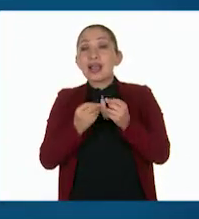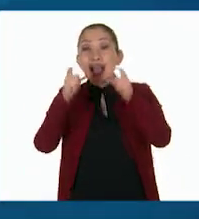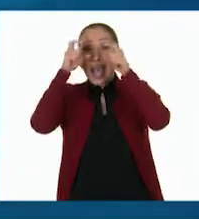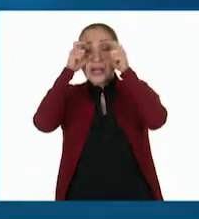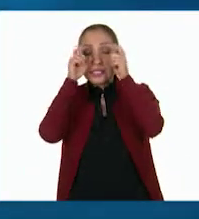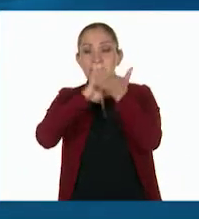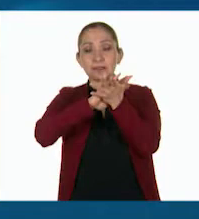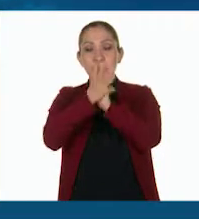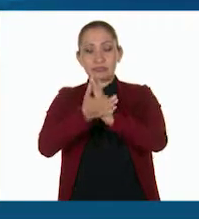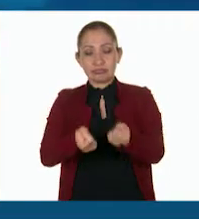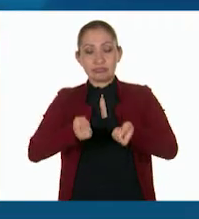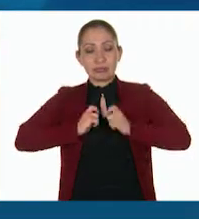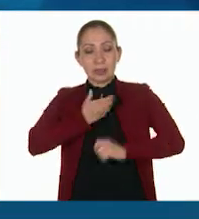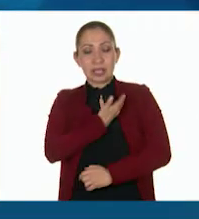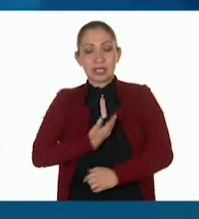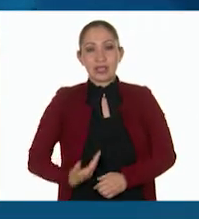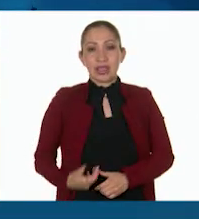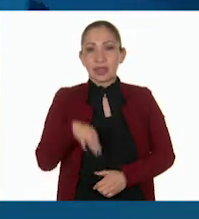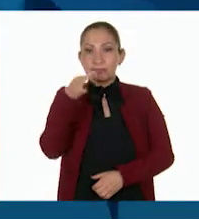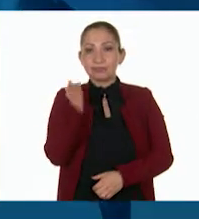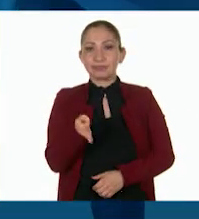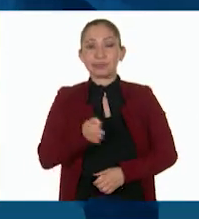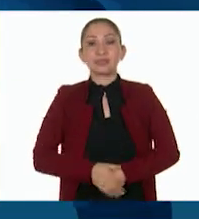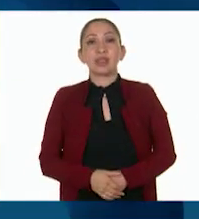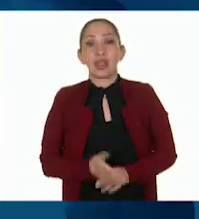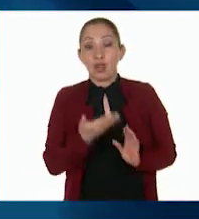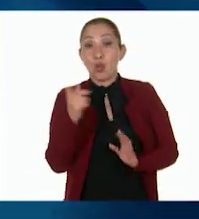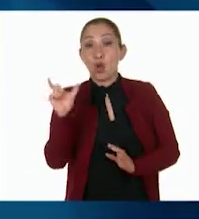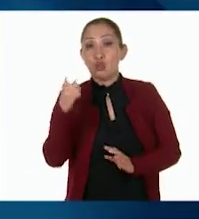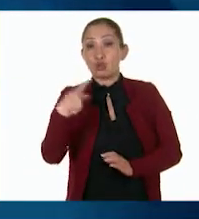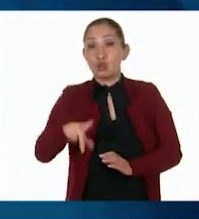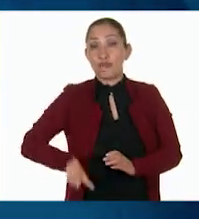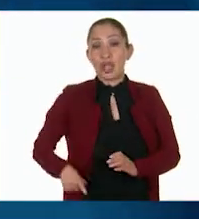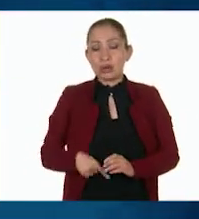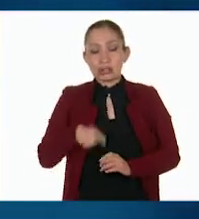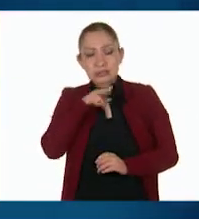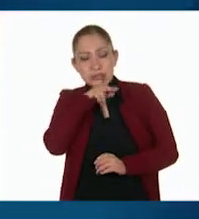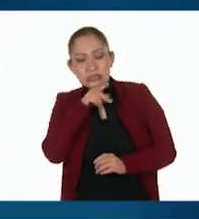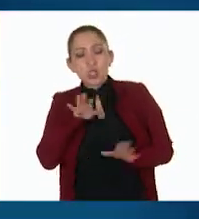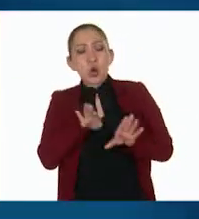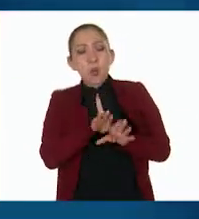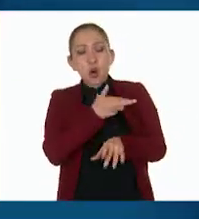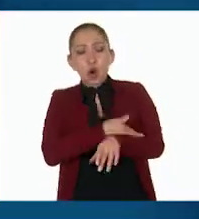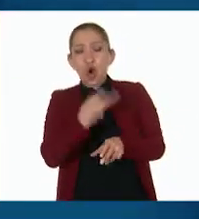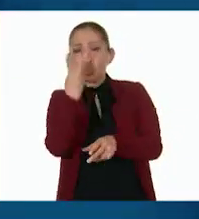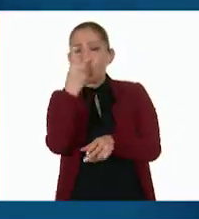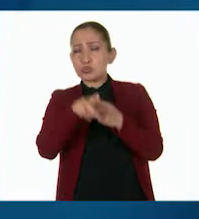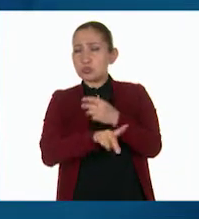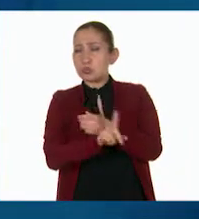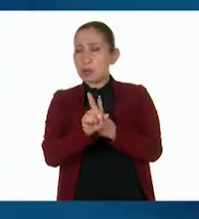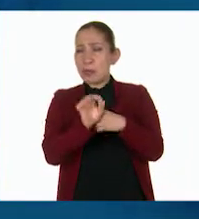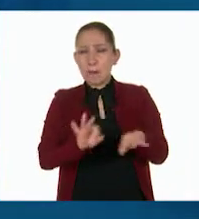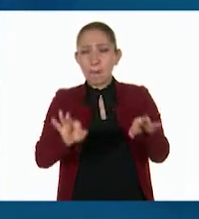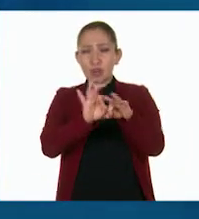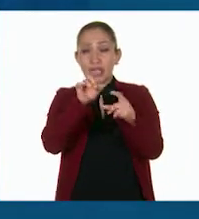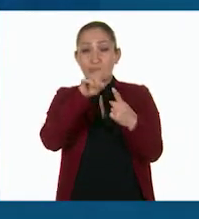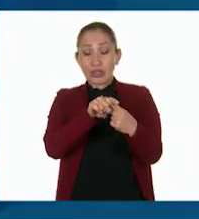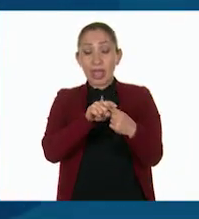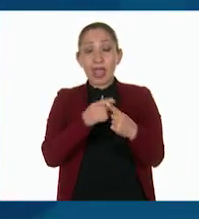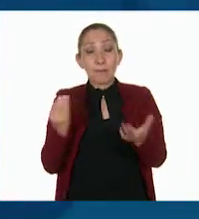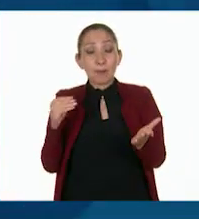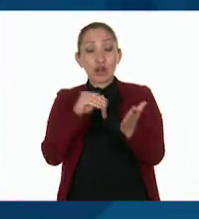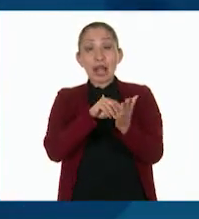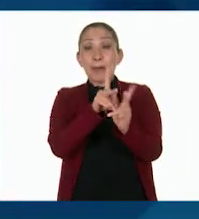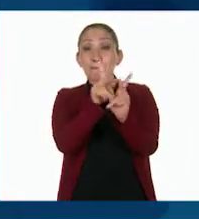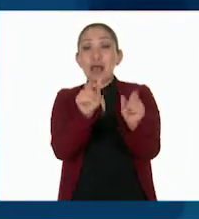pudo convertirse en presidente constitucional. Durante su gestión, se preocupó por resolver dos problemas fundamentales: establecer